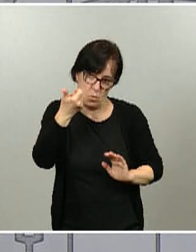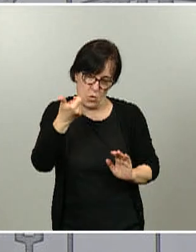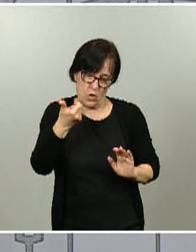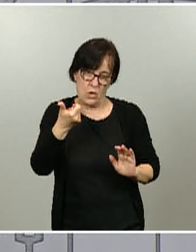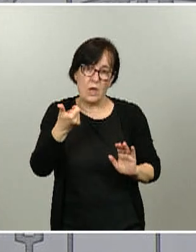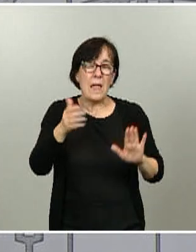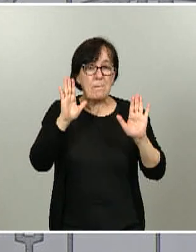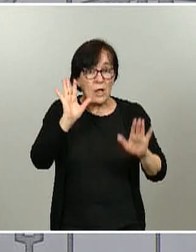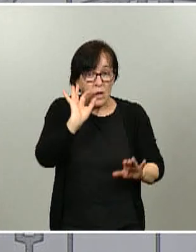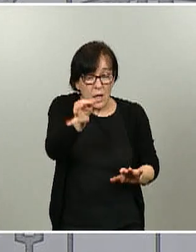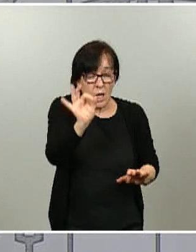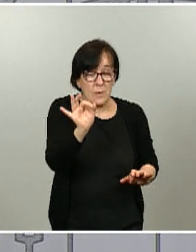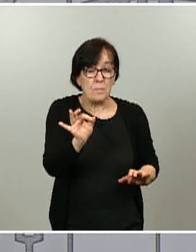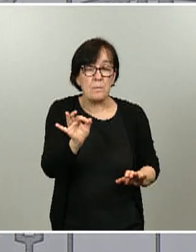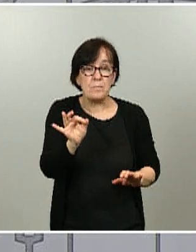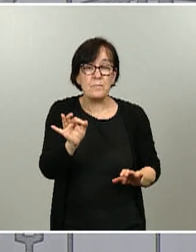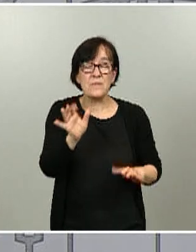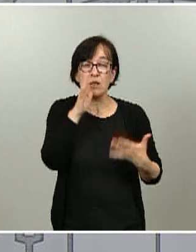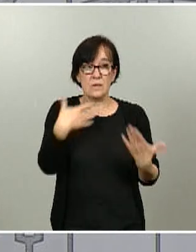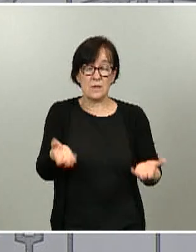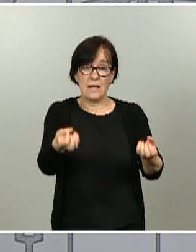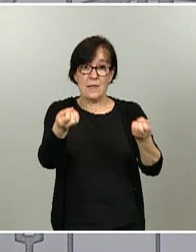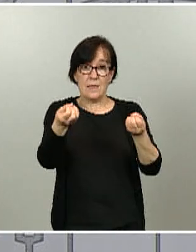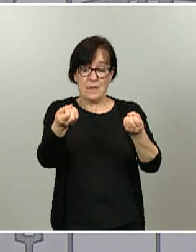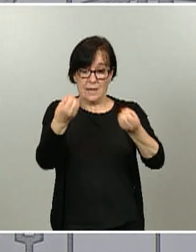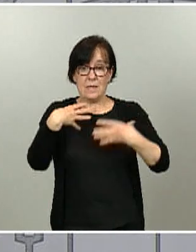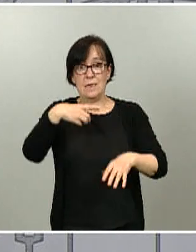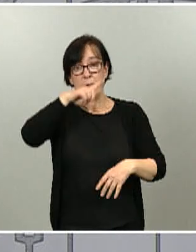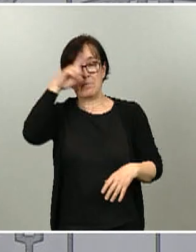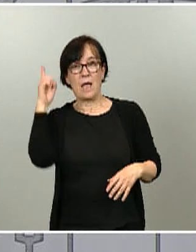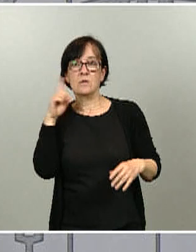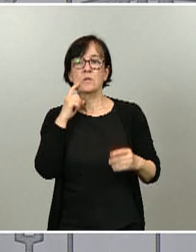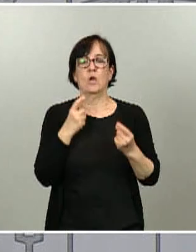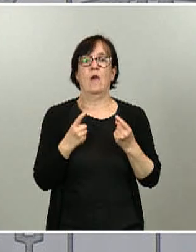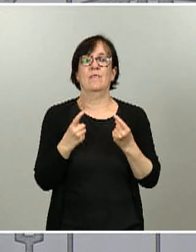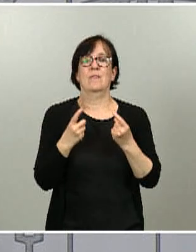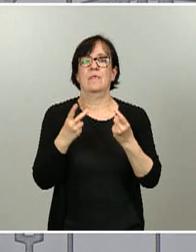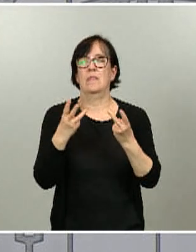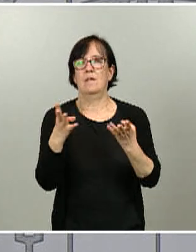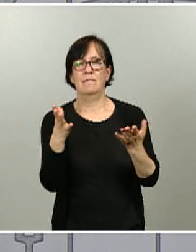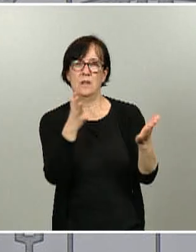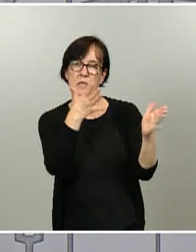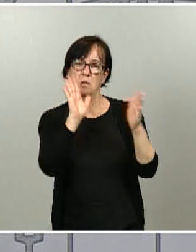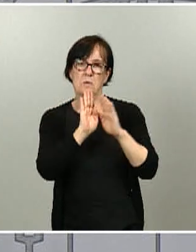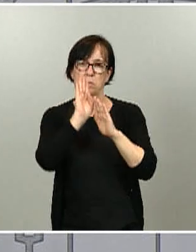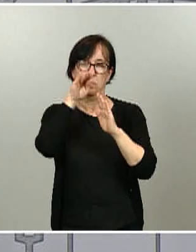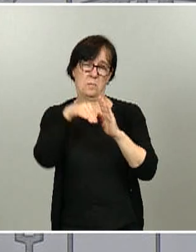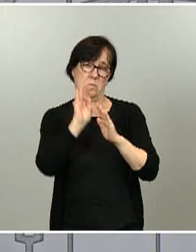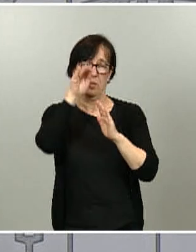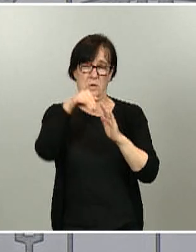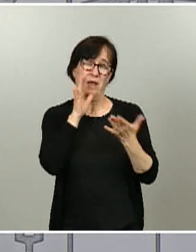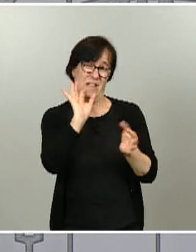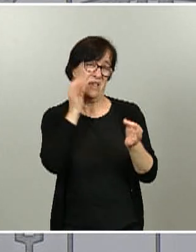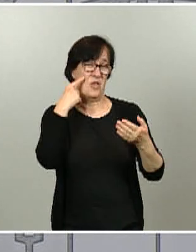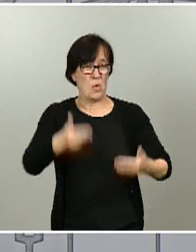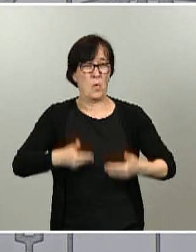es que lo que está notificando Madrid son unas cifras con esas fluctuaciones habituales. Es verdad que ha tenido 2 o 3